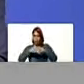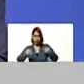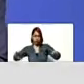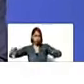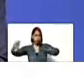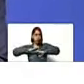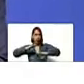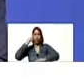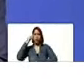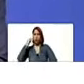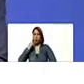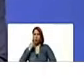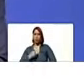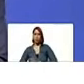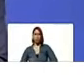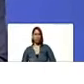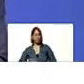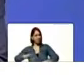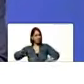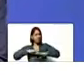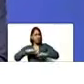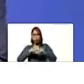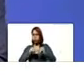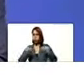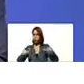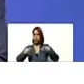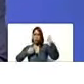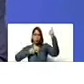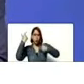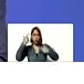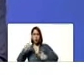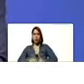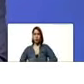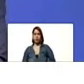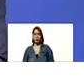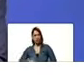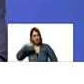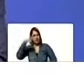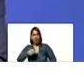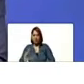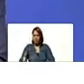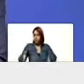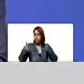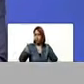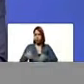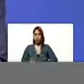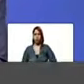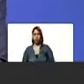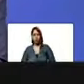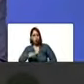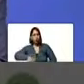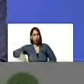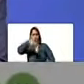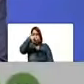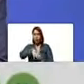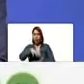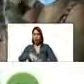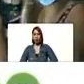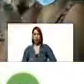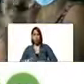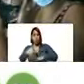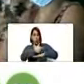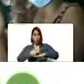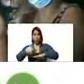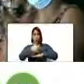territorio bolivariano, es territorio chavista. Aquí ganamos de punta a punta la